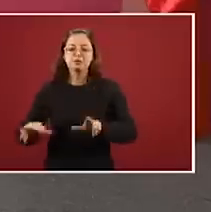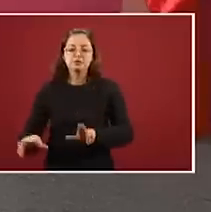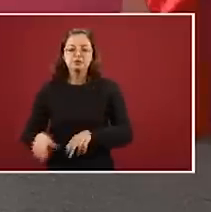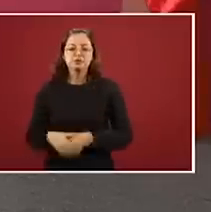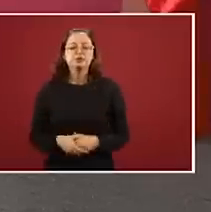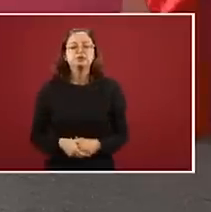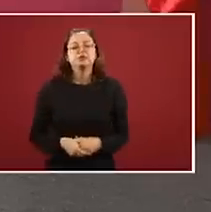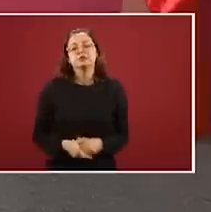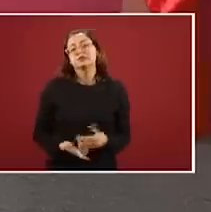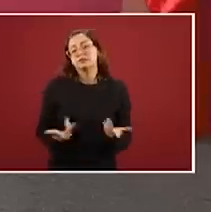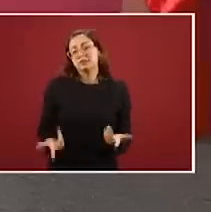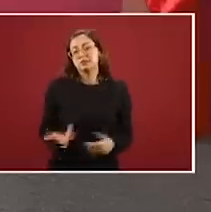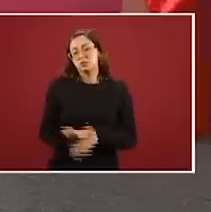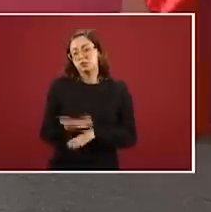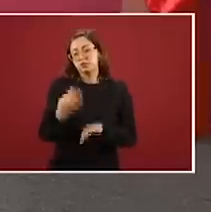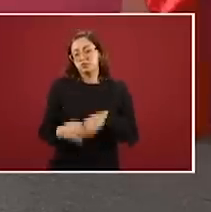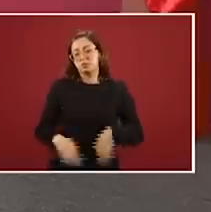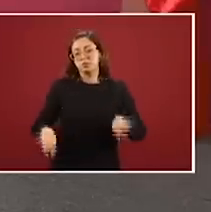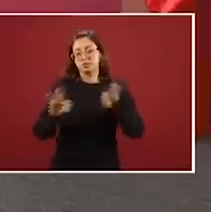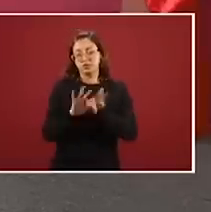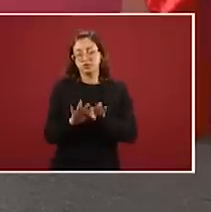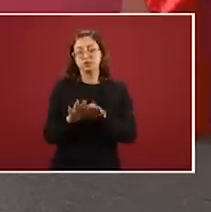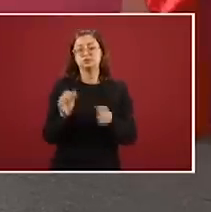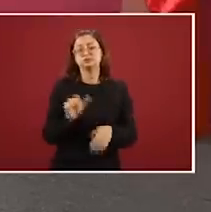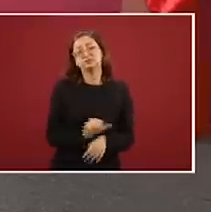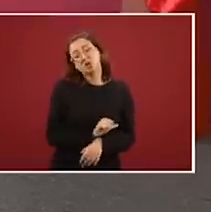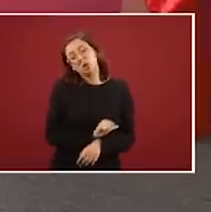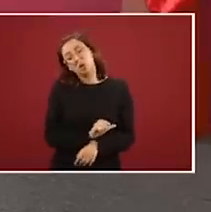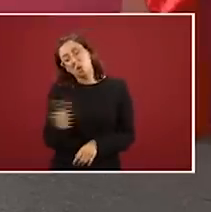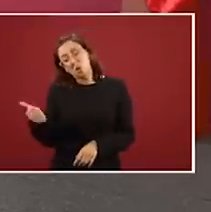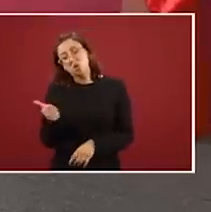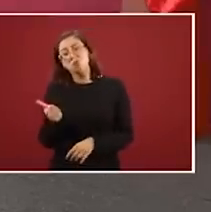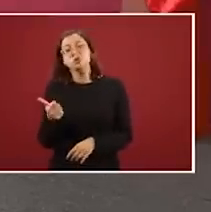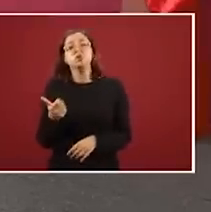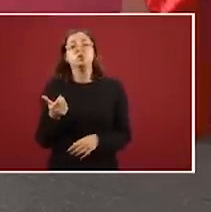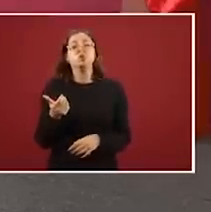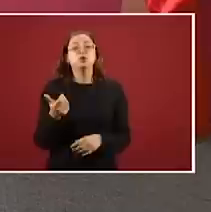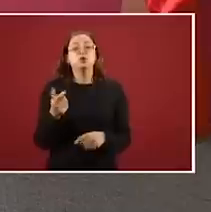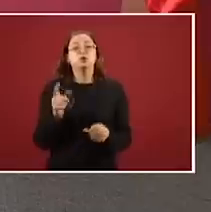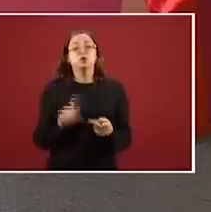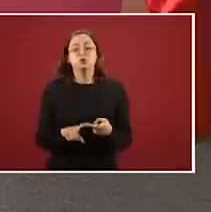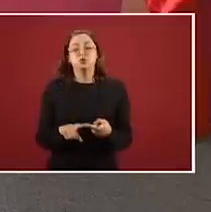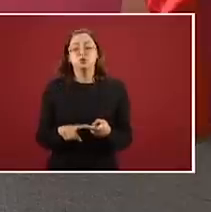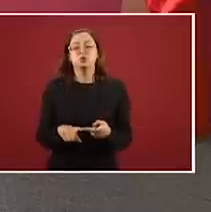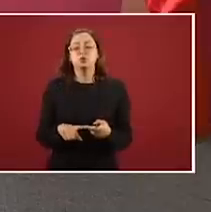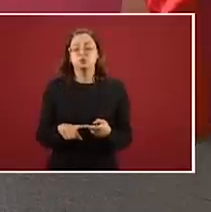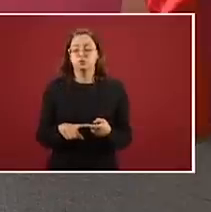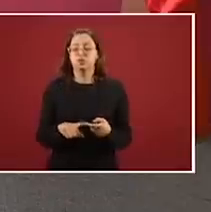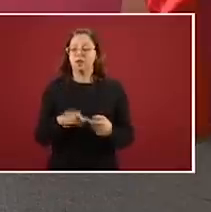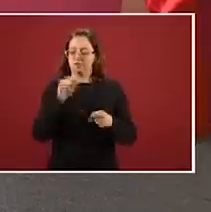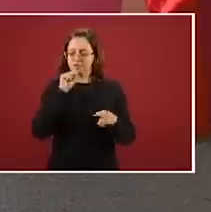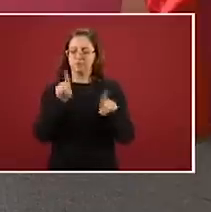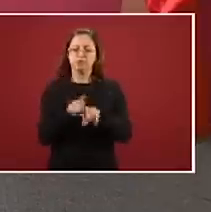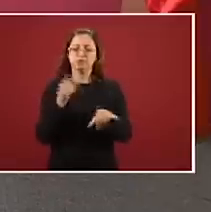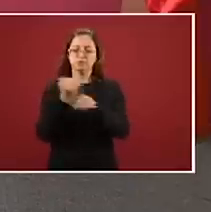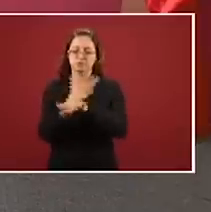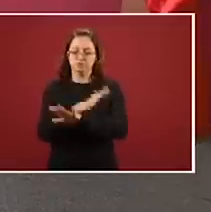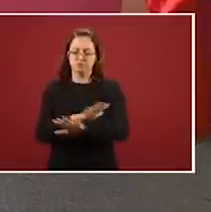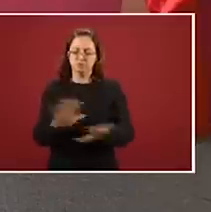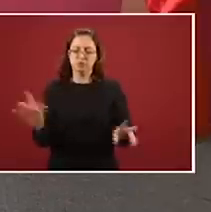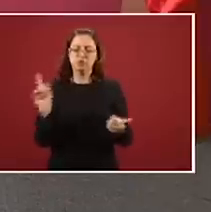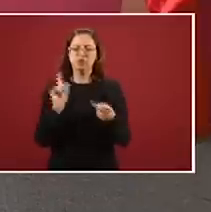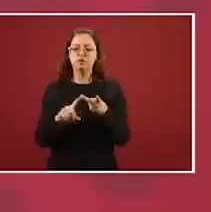algo importante. Lo otro que vamos a hacer, que lo informo, es